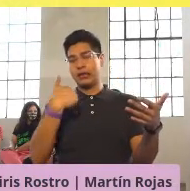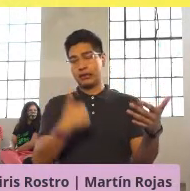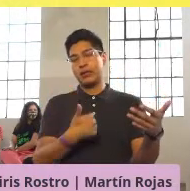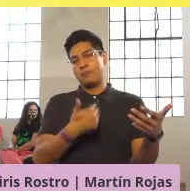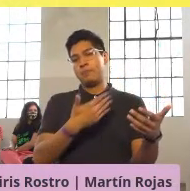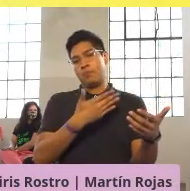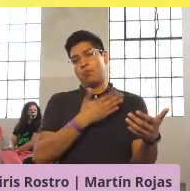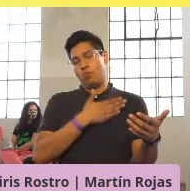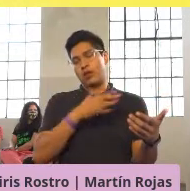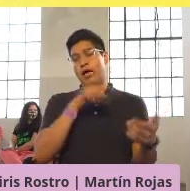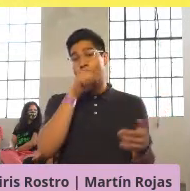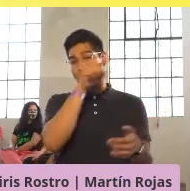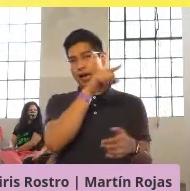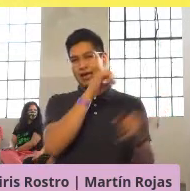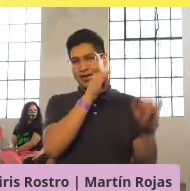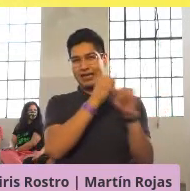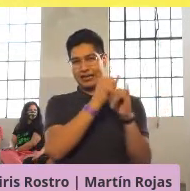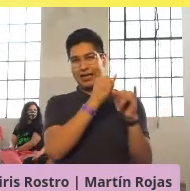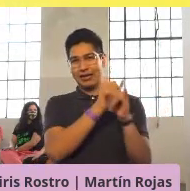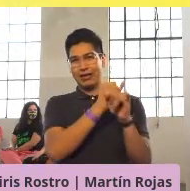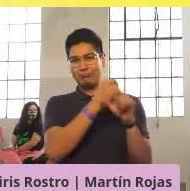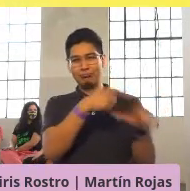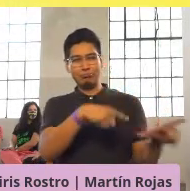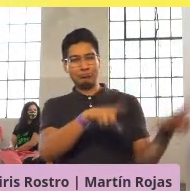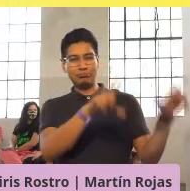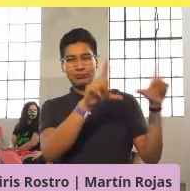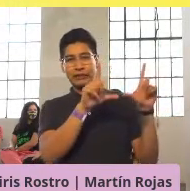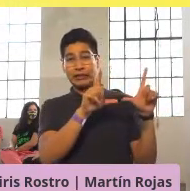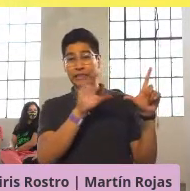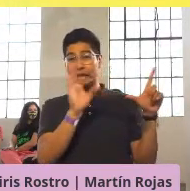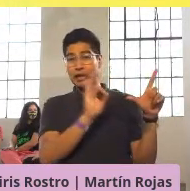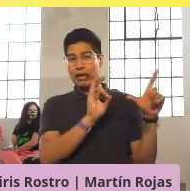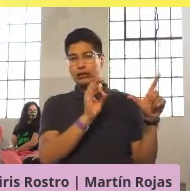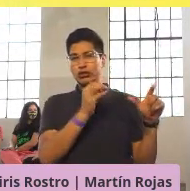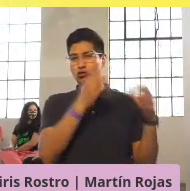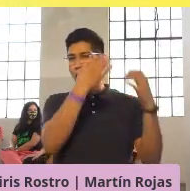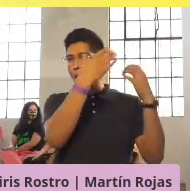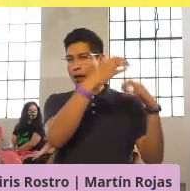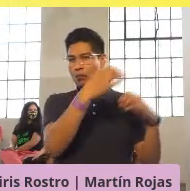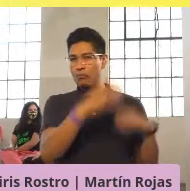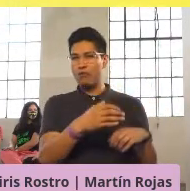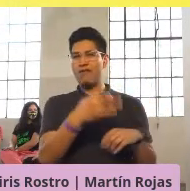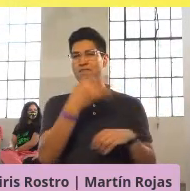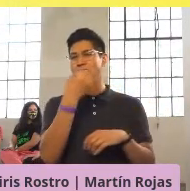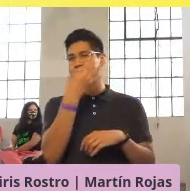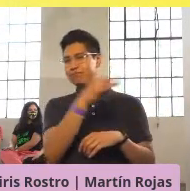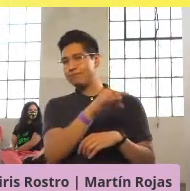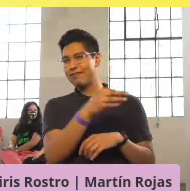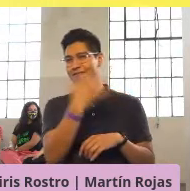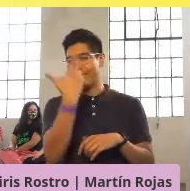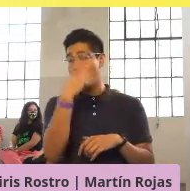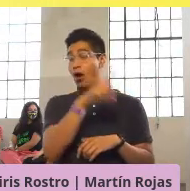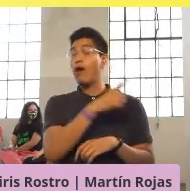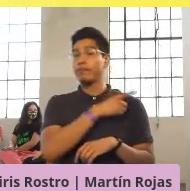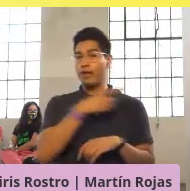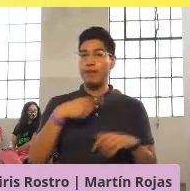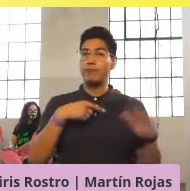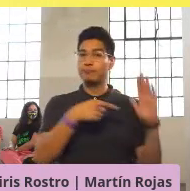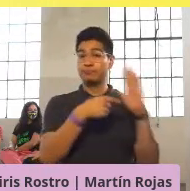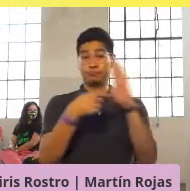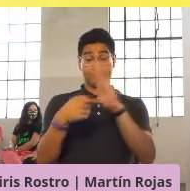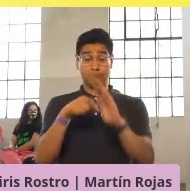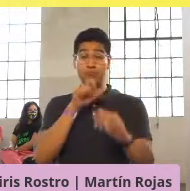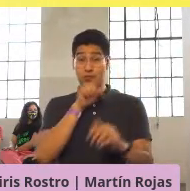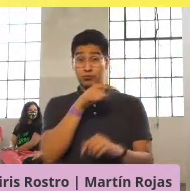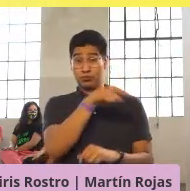es real y lo que te sucede en el espacio virtual, así sea de un bot, es también algo que hay que visibilizar. Pues imprimí la captura